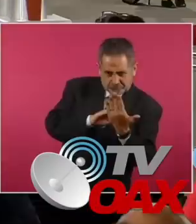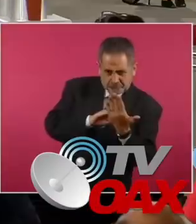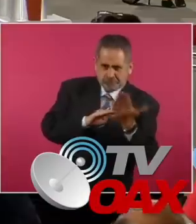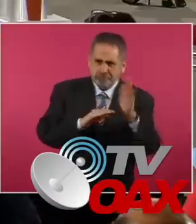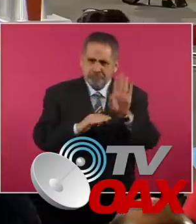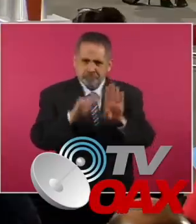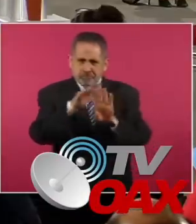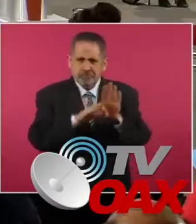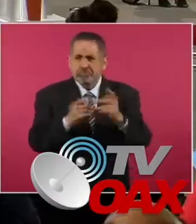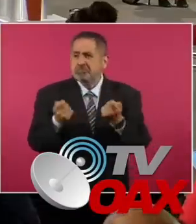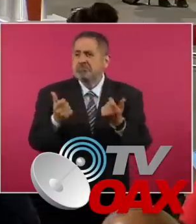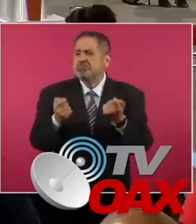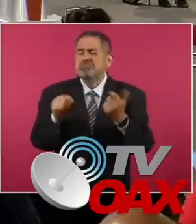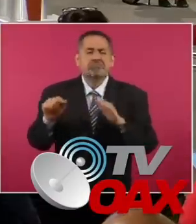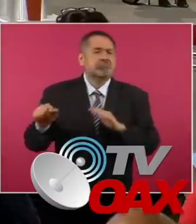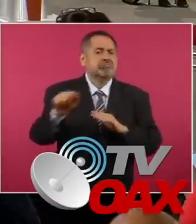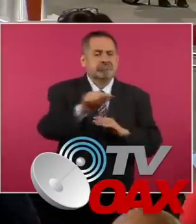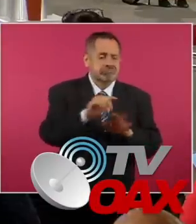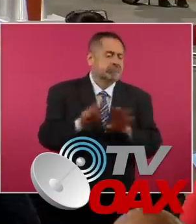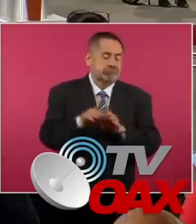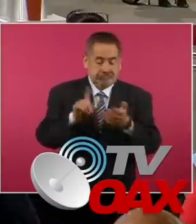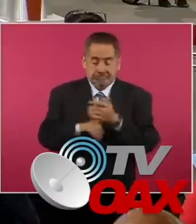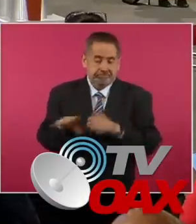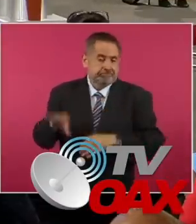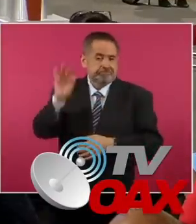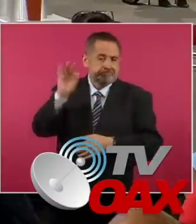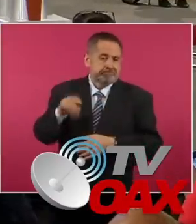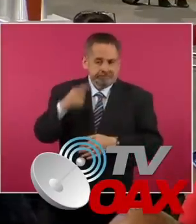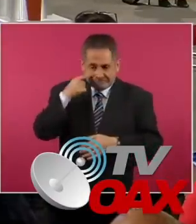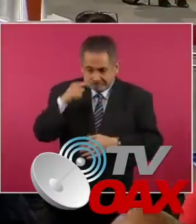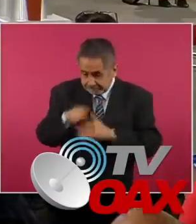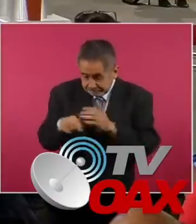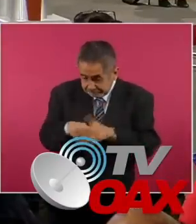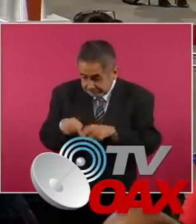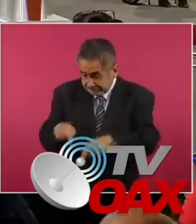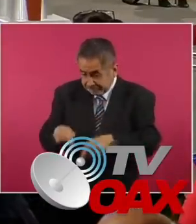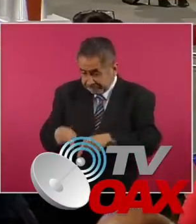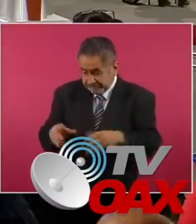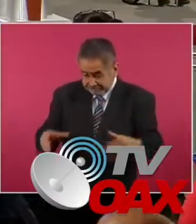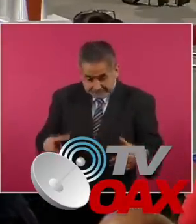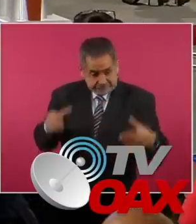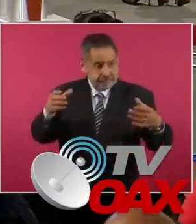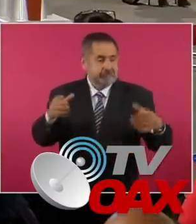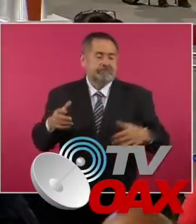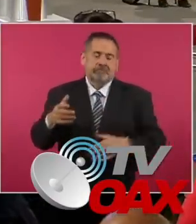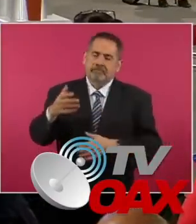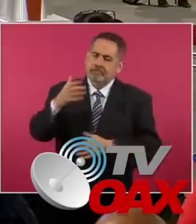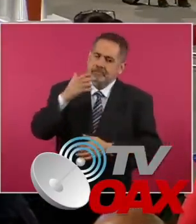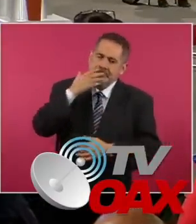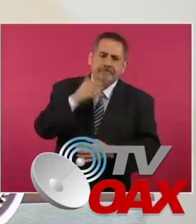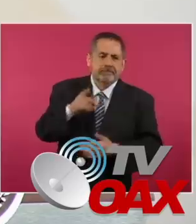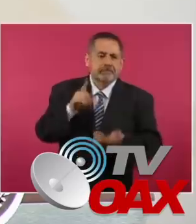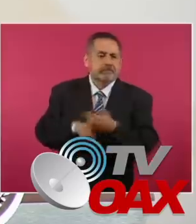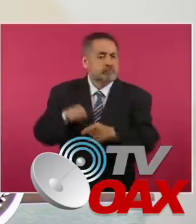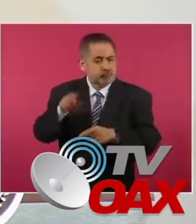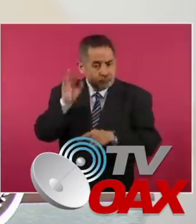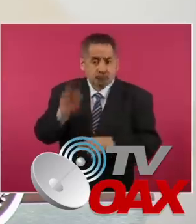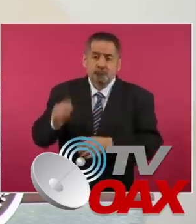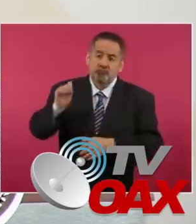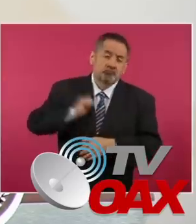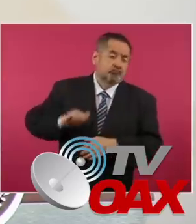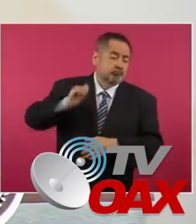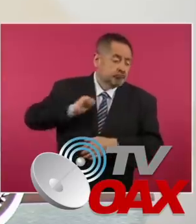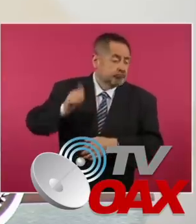López Obrador el director general del Instituto Nacional de Antropología e Historia Diego